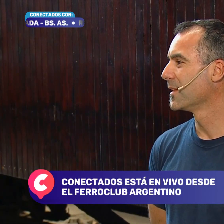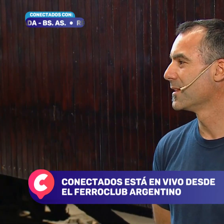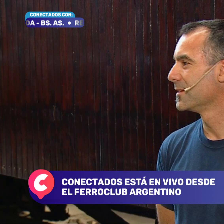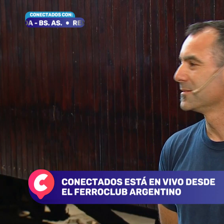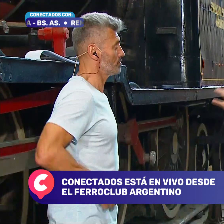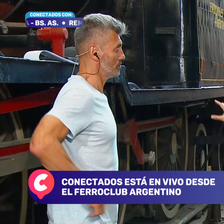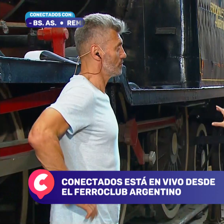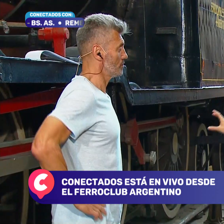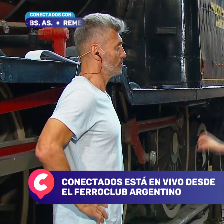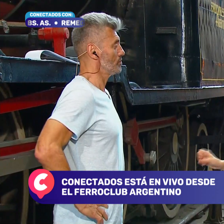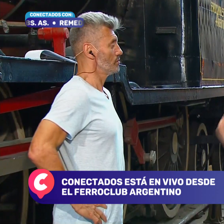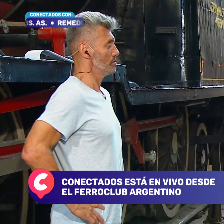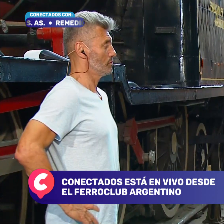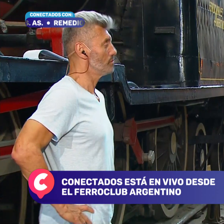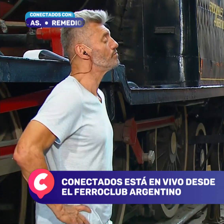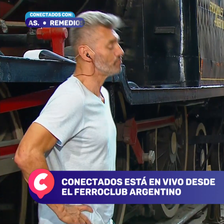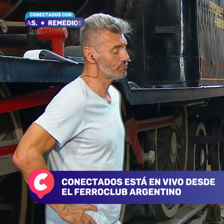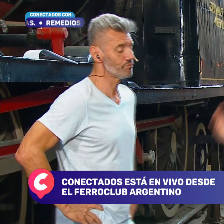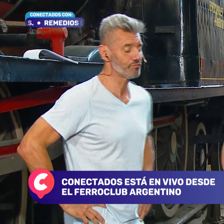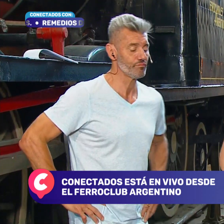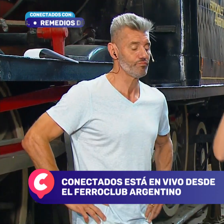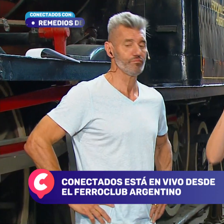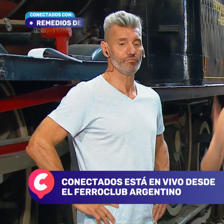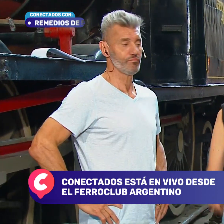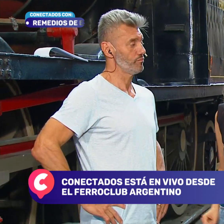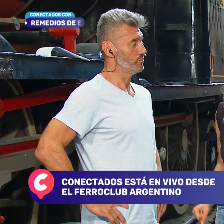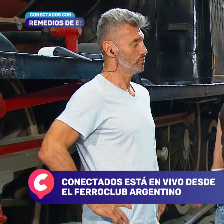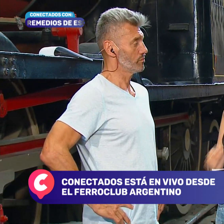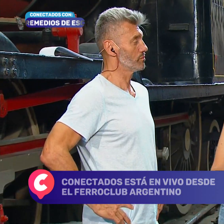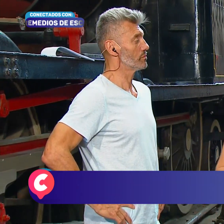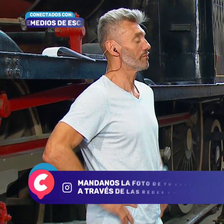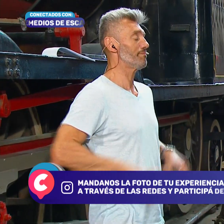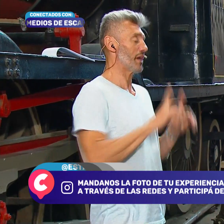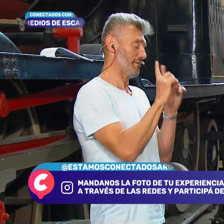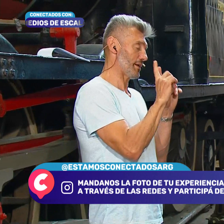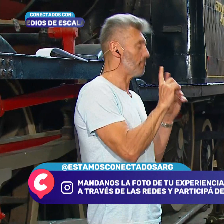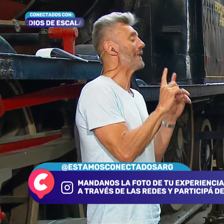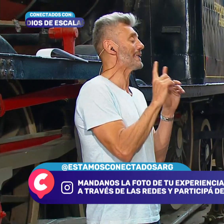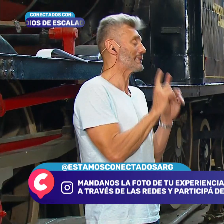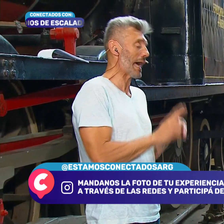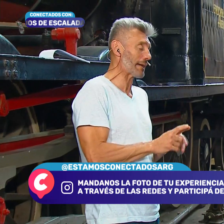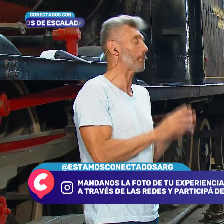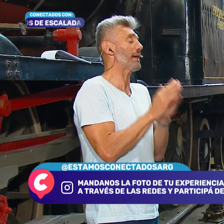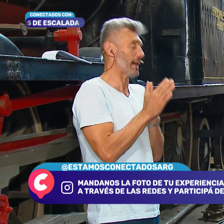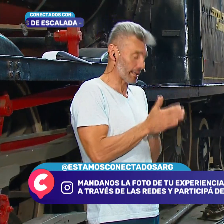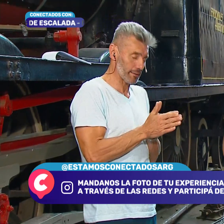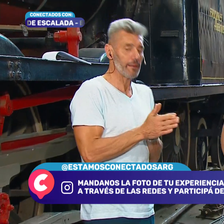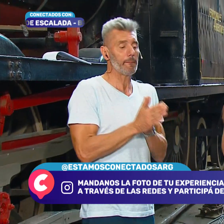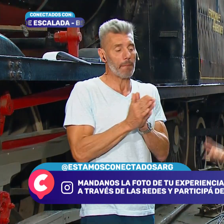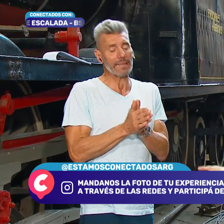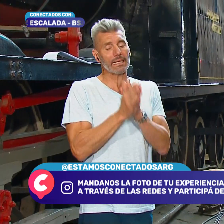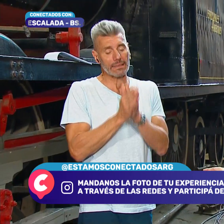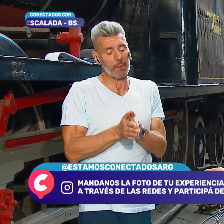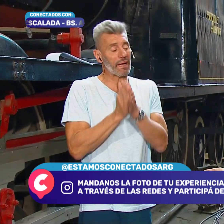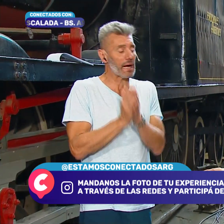queda más. Vamos a seguir mostrando este lugar. Vamos a seguir viajando. Paulita va a ir a pescar en Parque Los Alerces. Va a intentar pescar. Va a